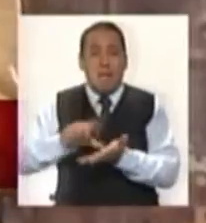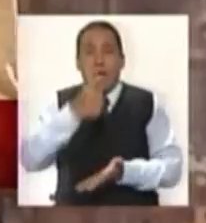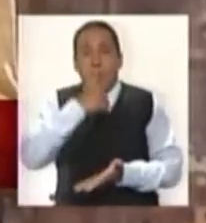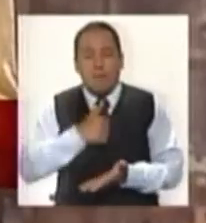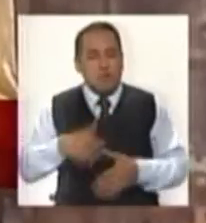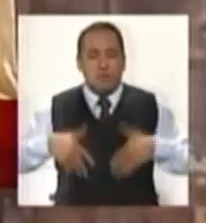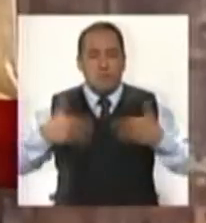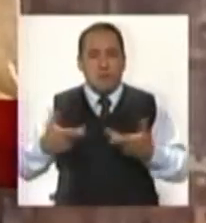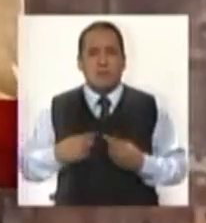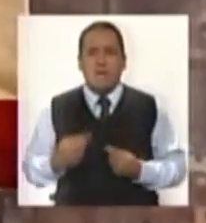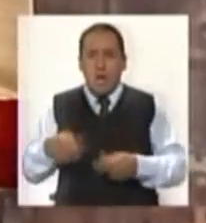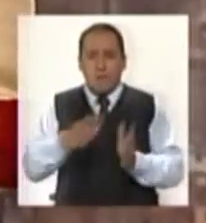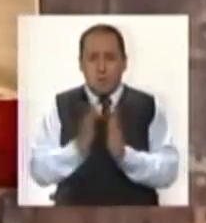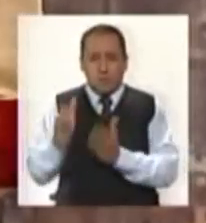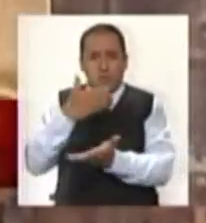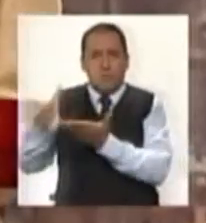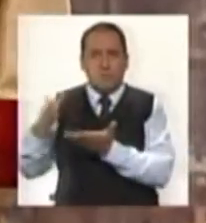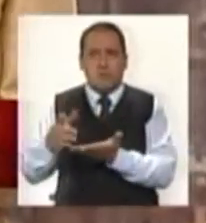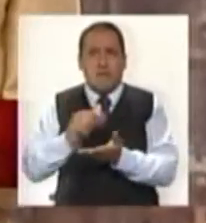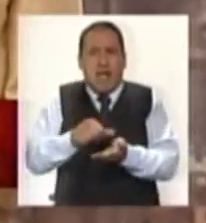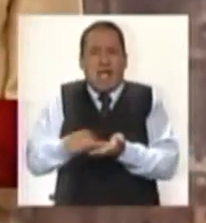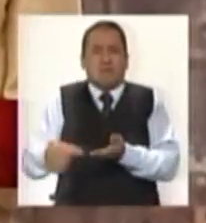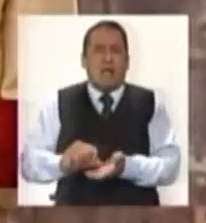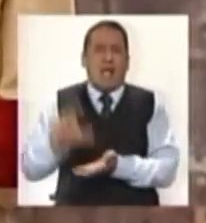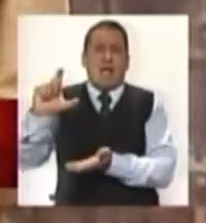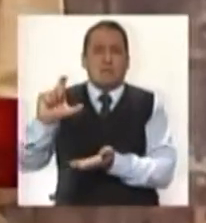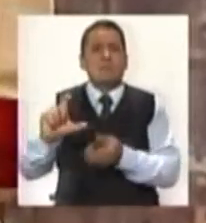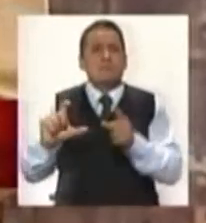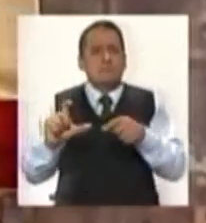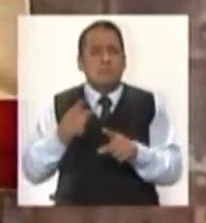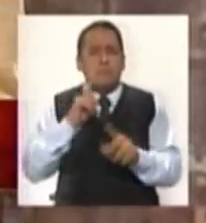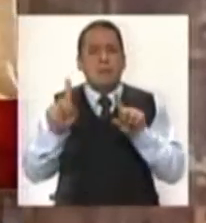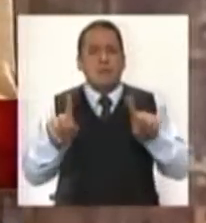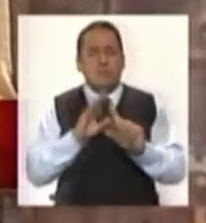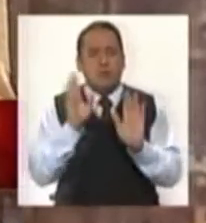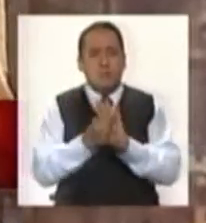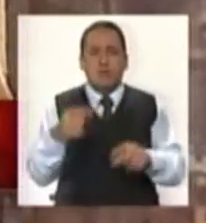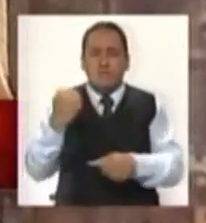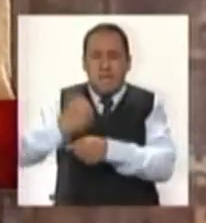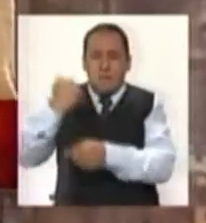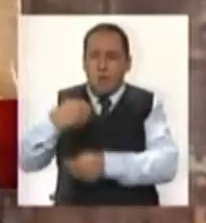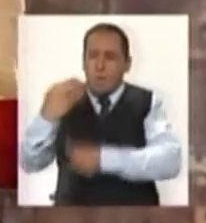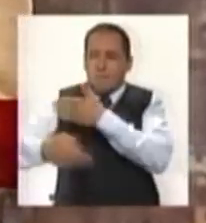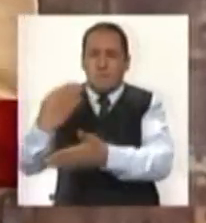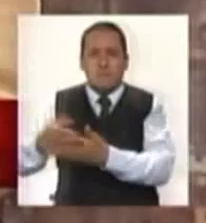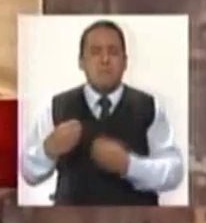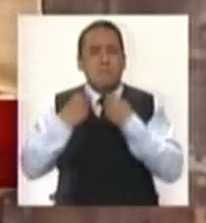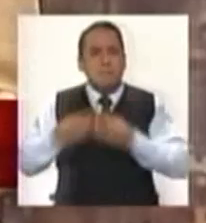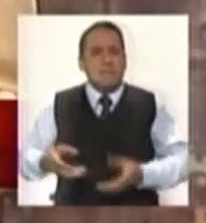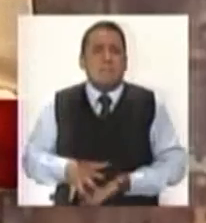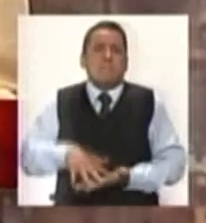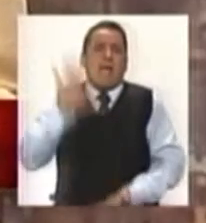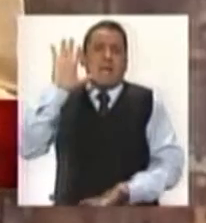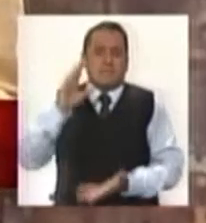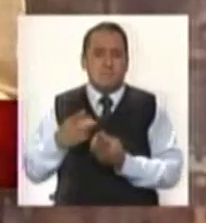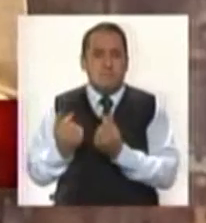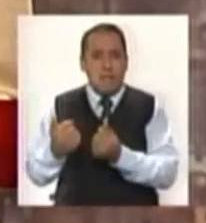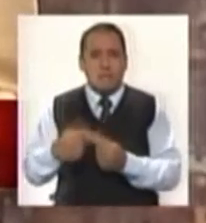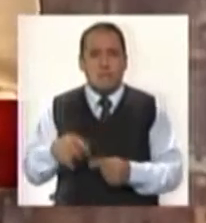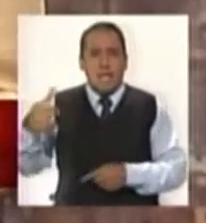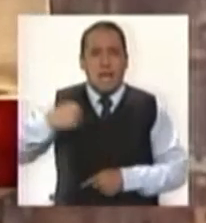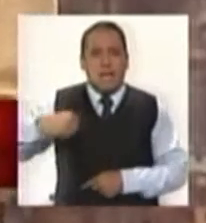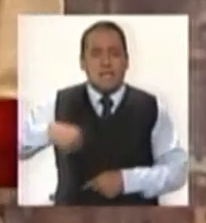proceso costará mucho dinero. Más dinero nos viene costando la inoperancia e incapacidad en la gestión de la señora Villarán de la